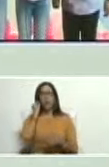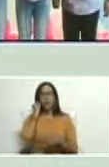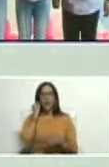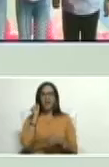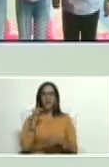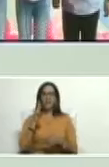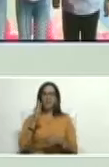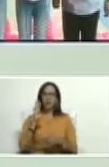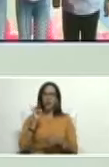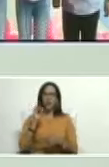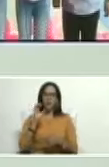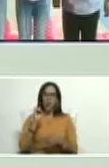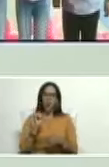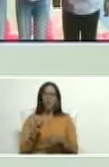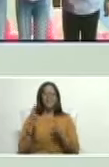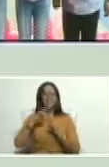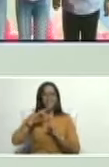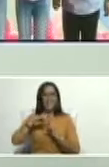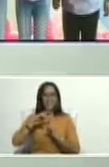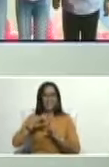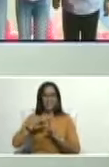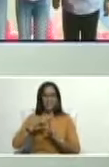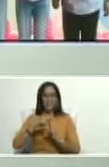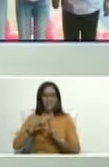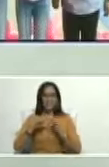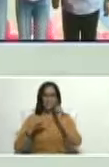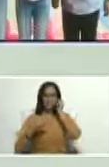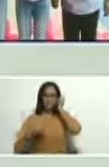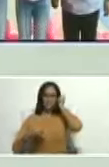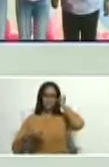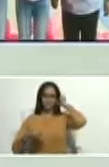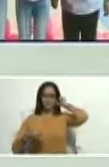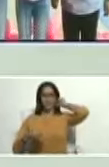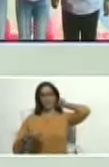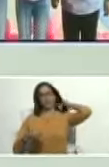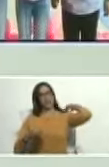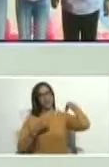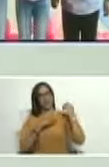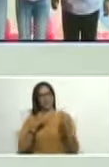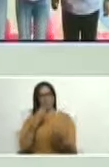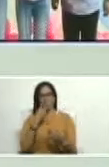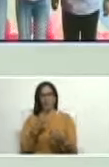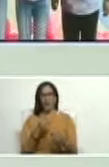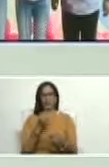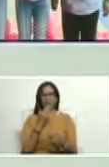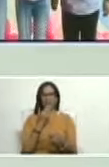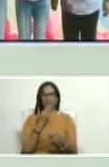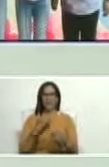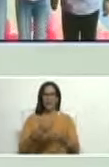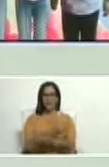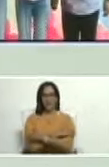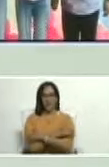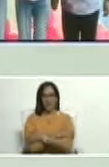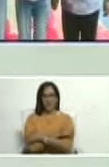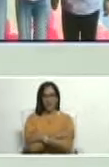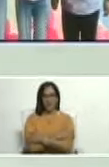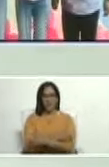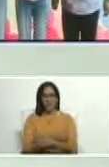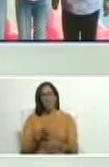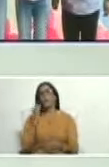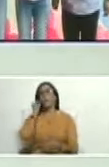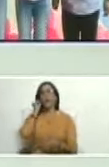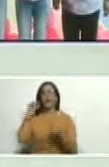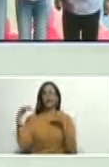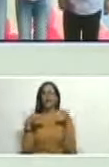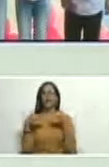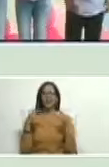Rubio, del Táchira, las quiero ver pronto para darle un abrazo a esa mujer guerrera